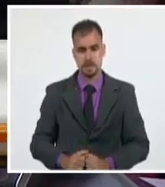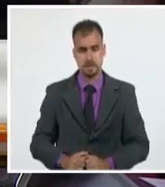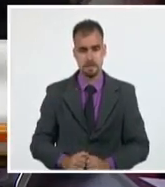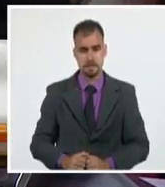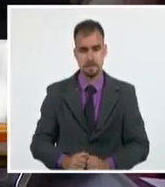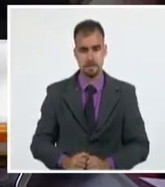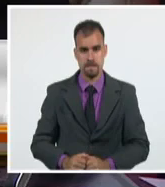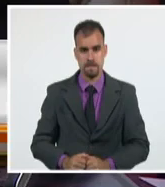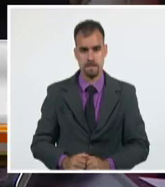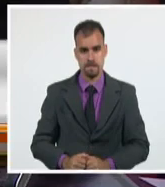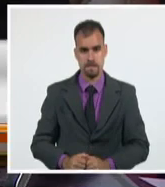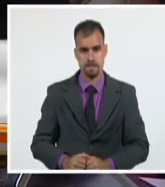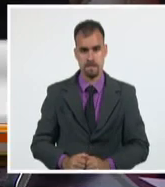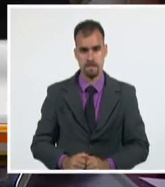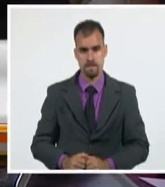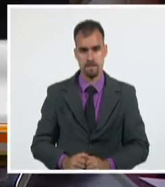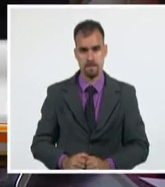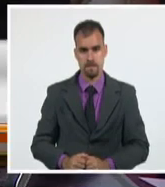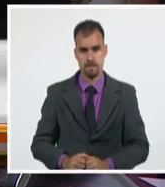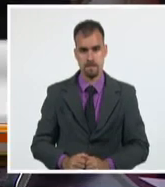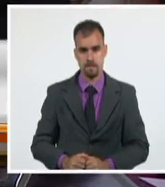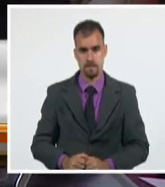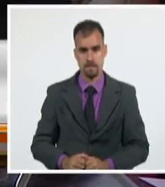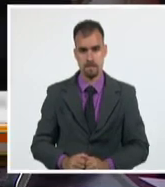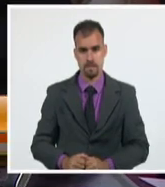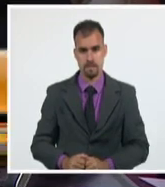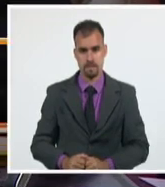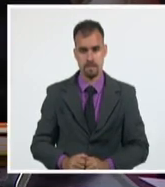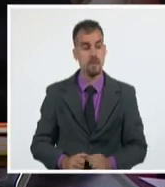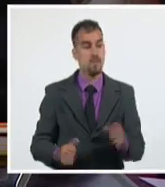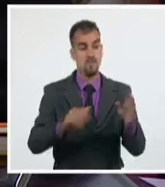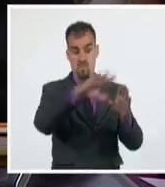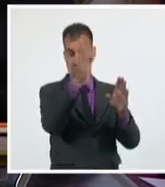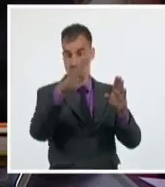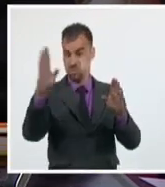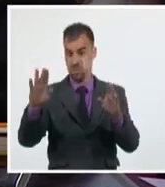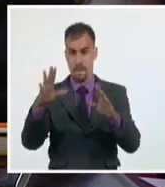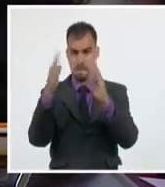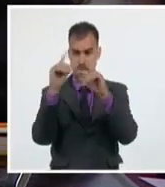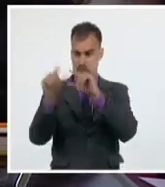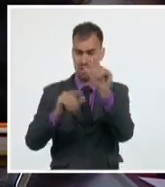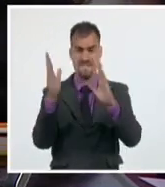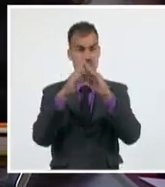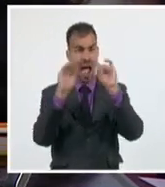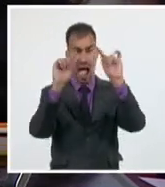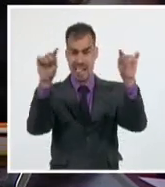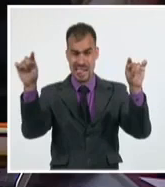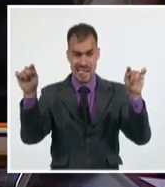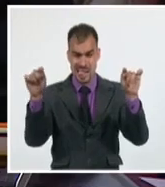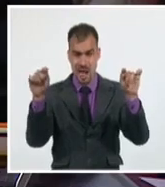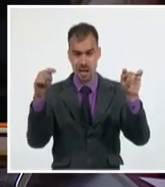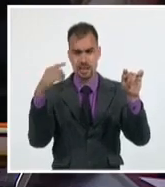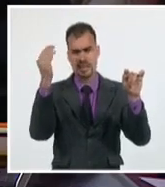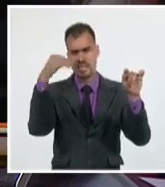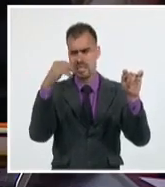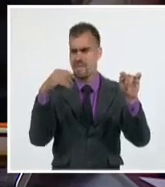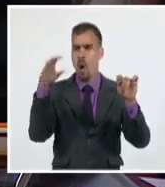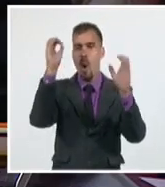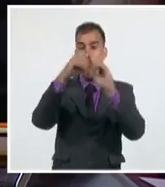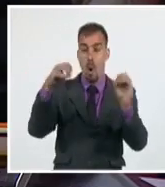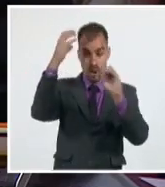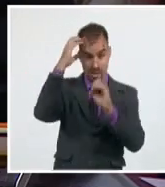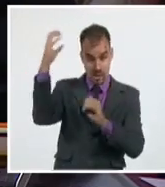las capacidades de la agricultura y tienen que participar muchos organismos, muchas